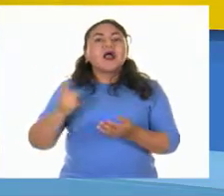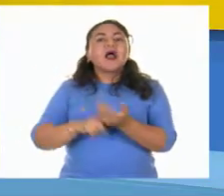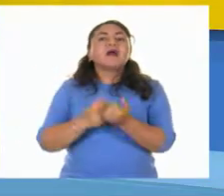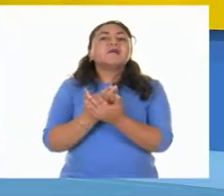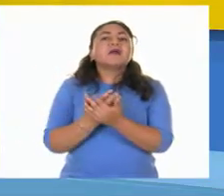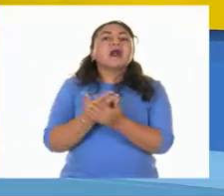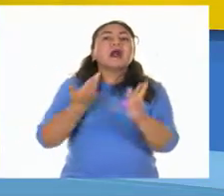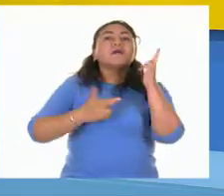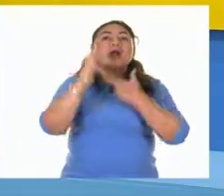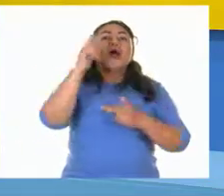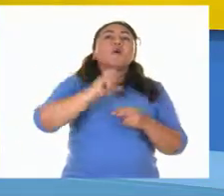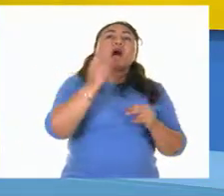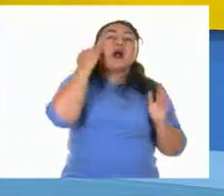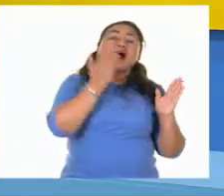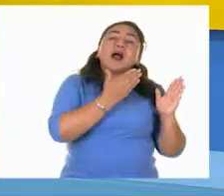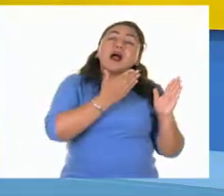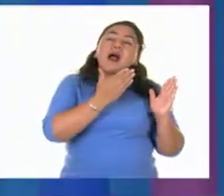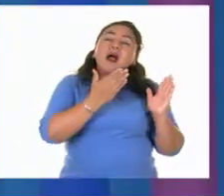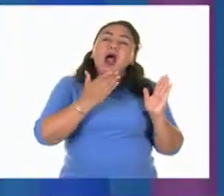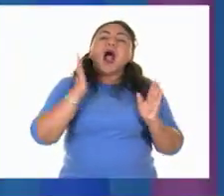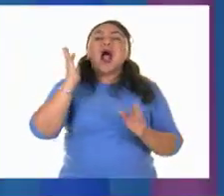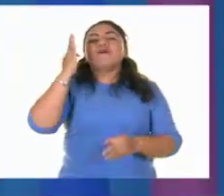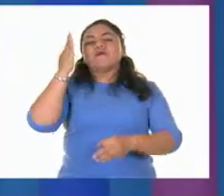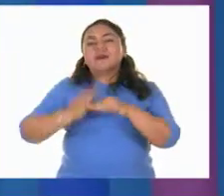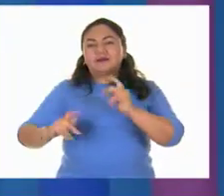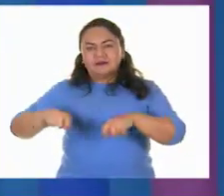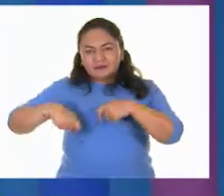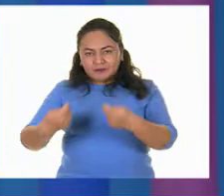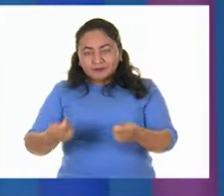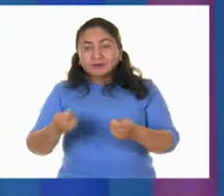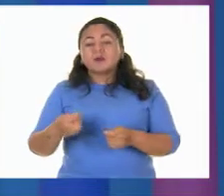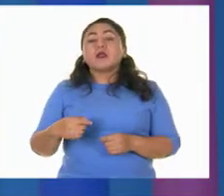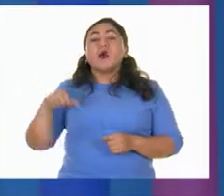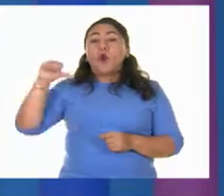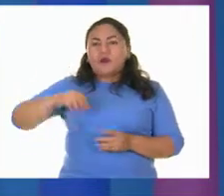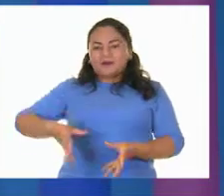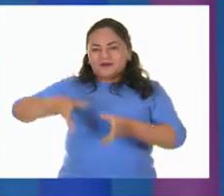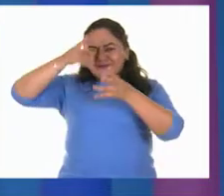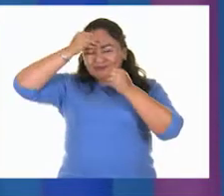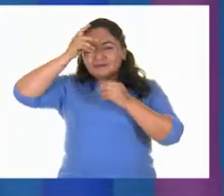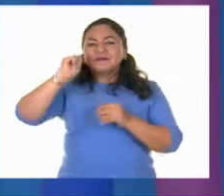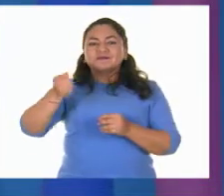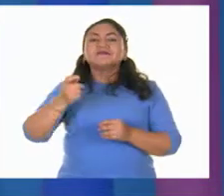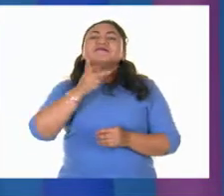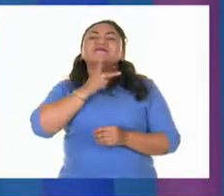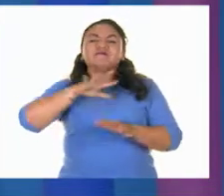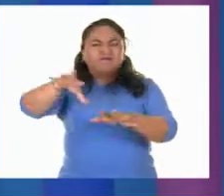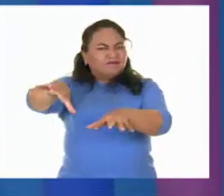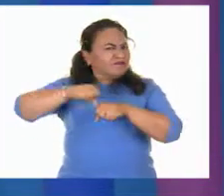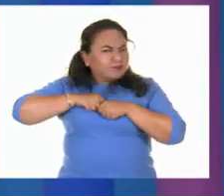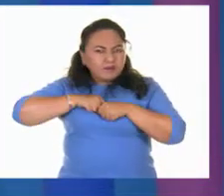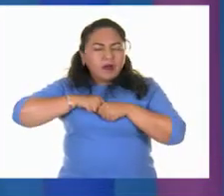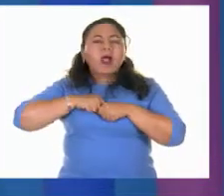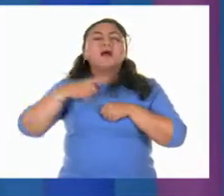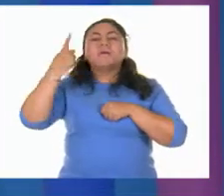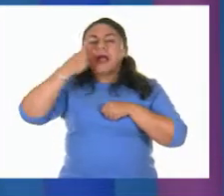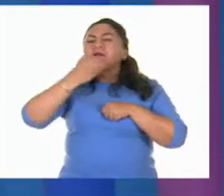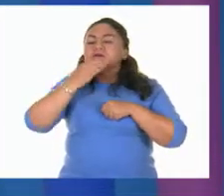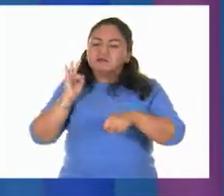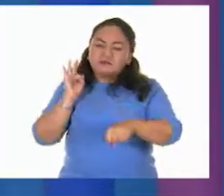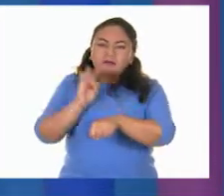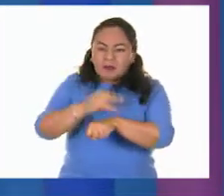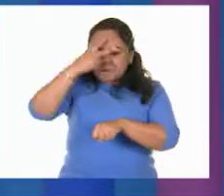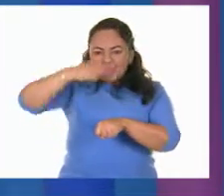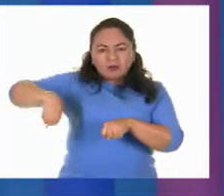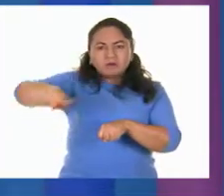pendientes desde la Revolución Mexicana. Aprendimos que con la expropiación petrolera, Lázaro Cárdenas buscó darle a México el